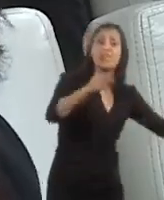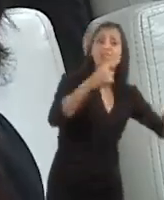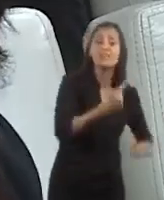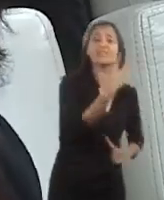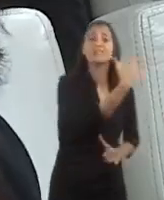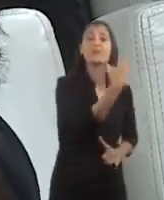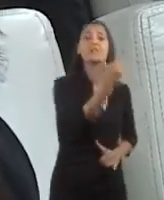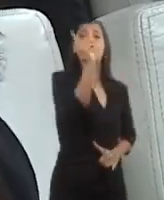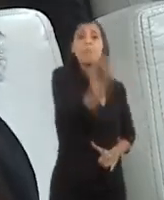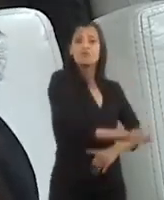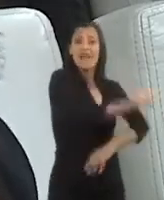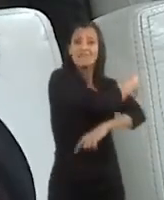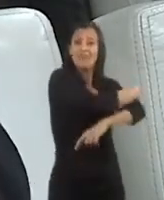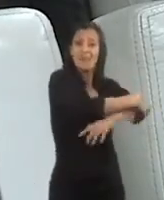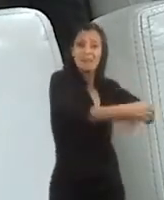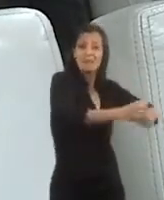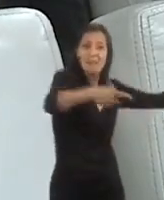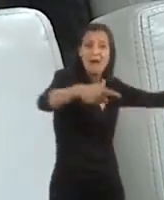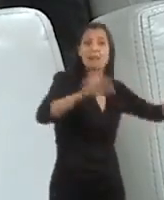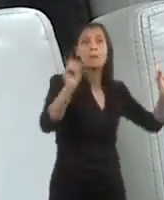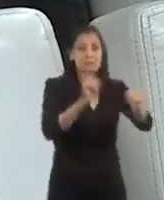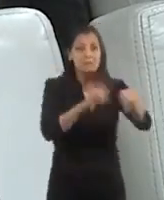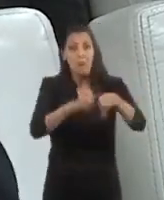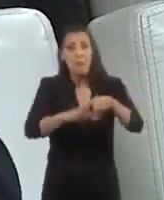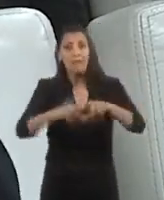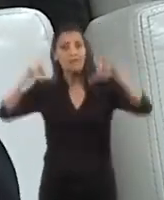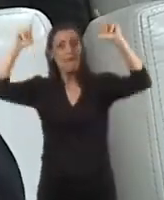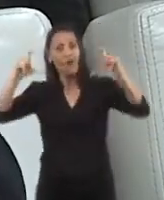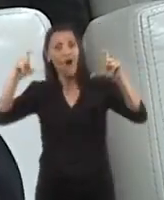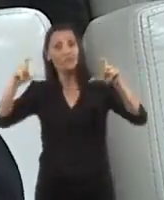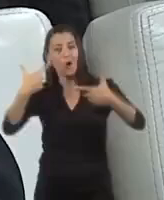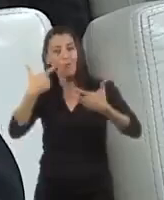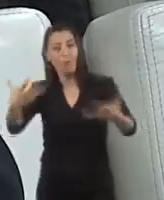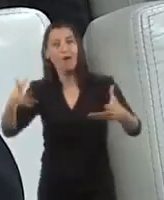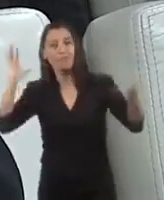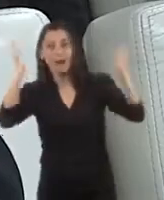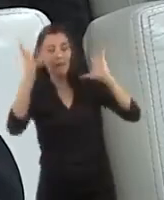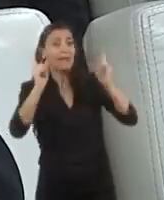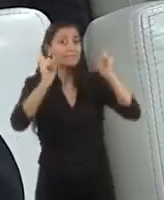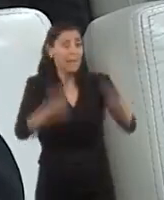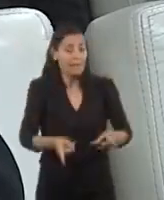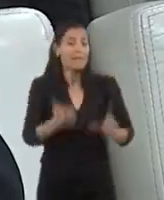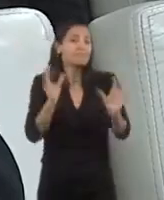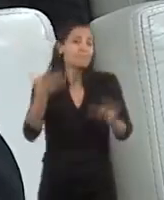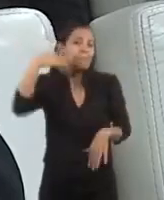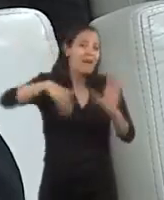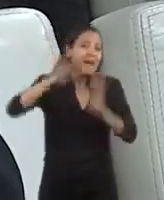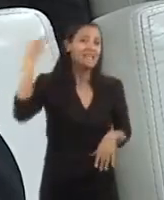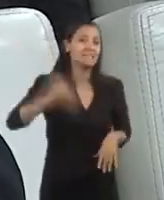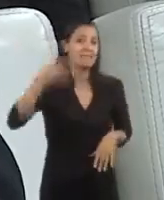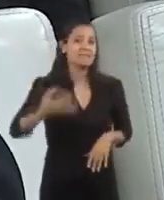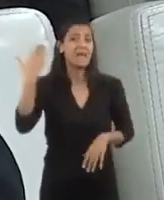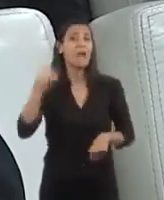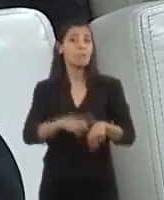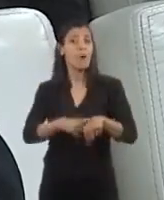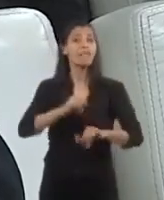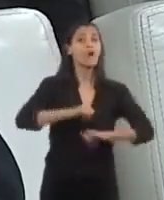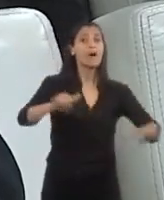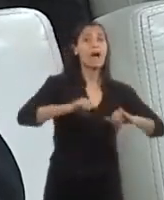53 de la población y en particular al al vuelco del mandatario que en la que en campania